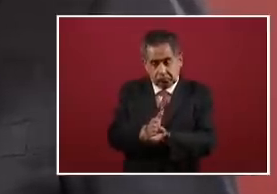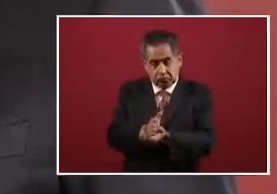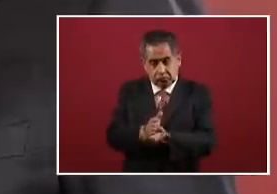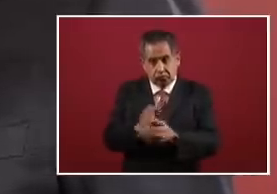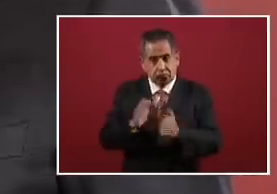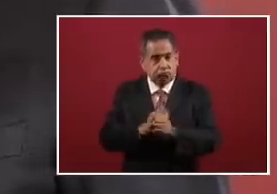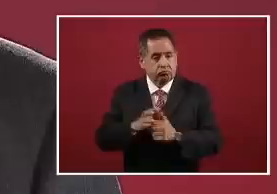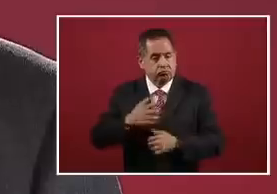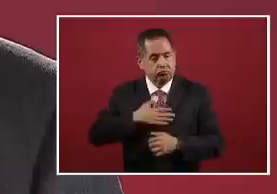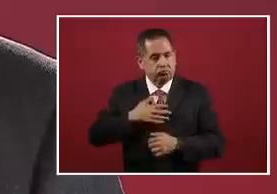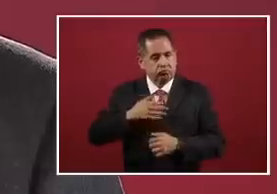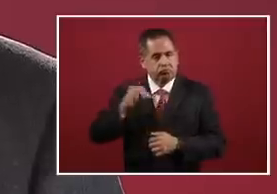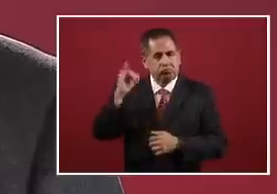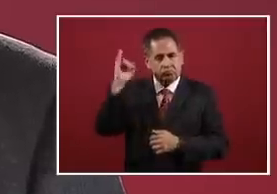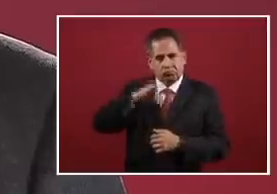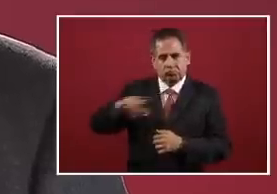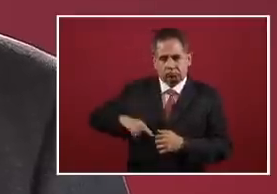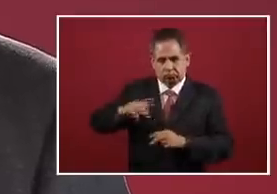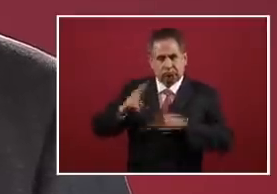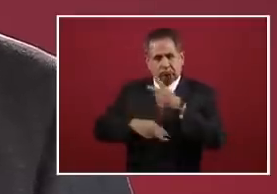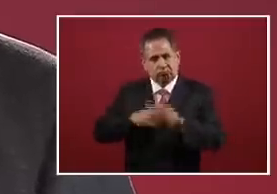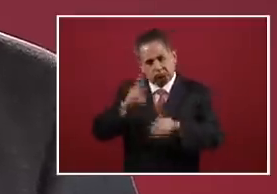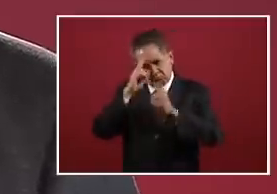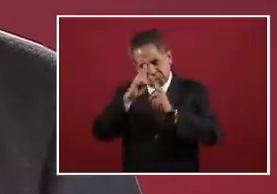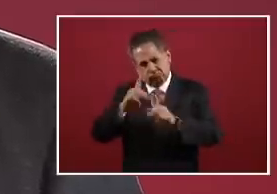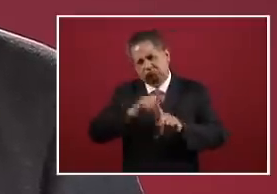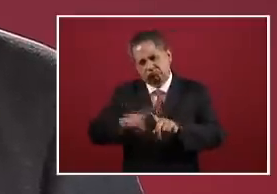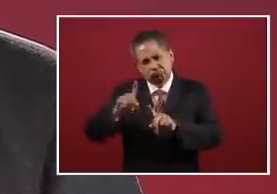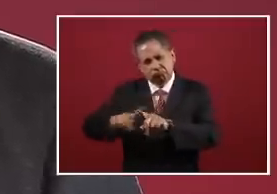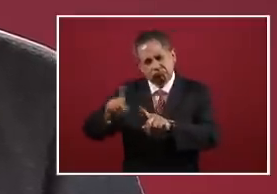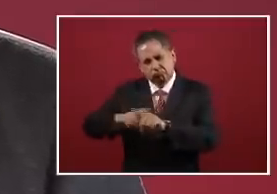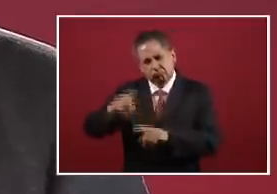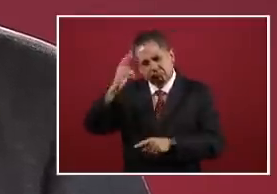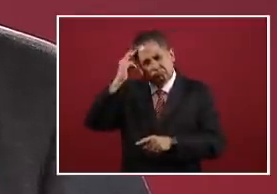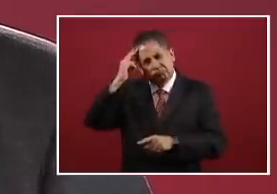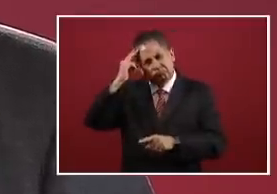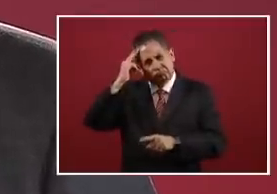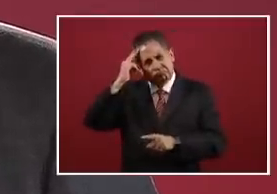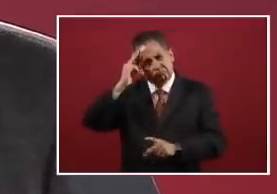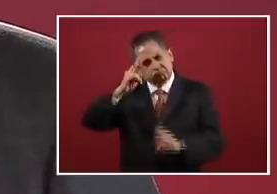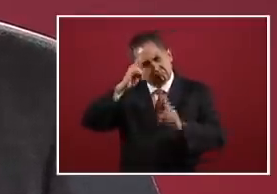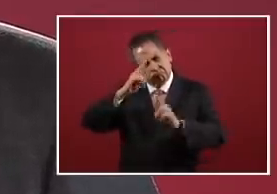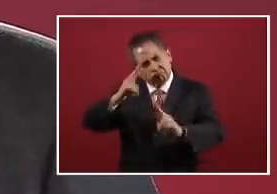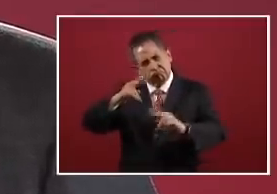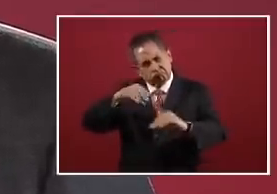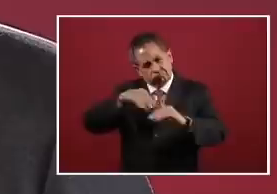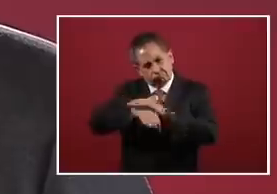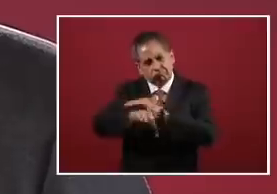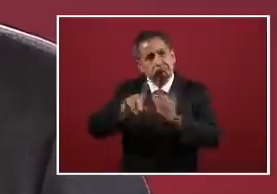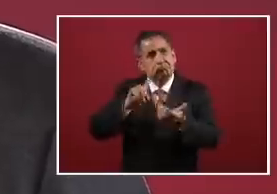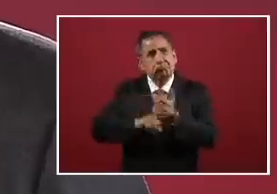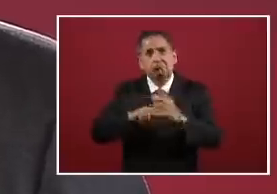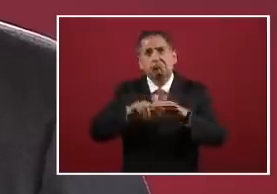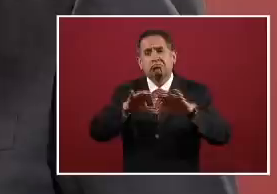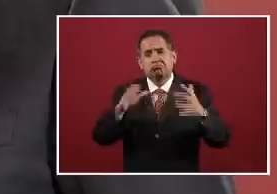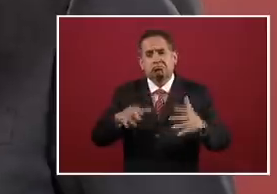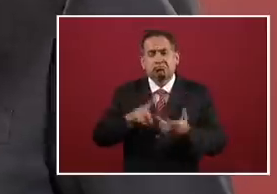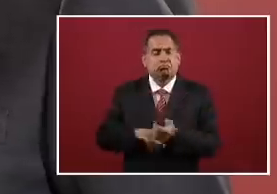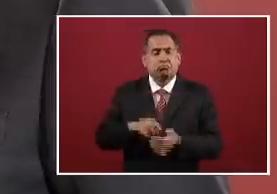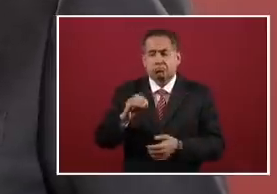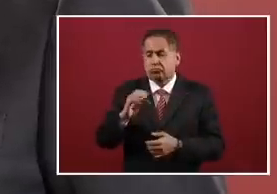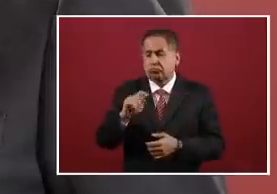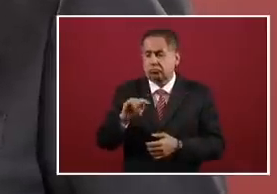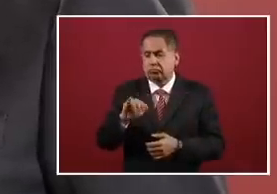como jefe de gobierno también a homenajes ahí en Bellas Artes, cuando Octavio